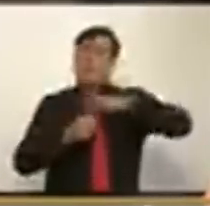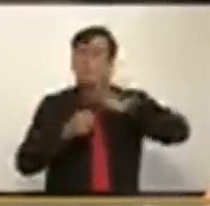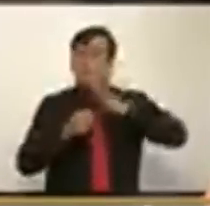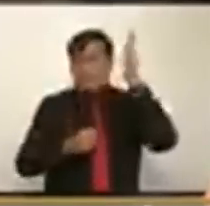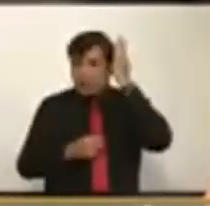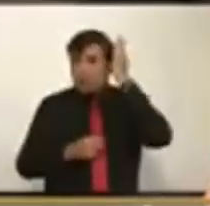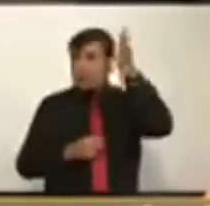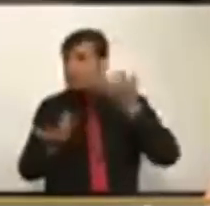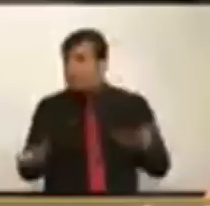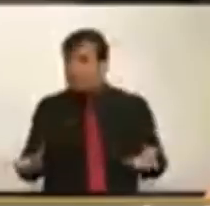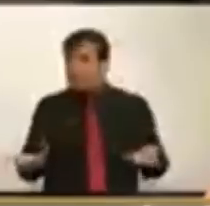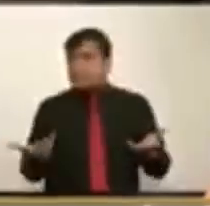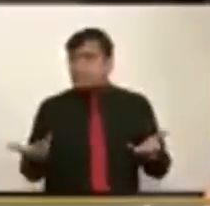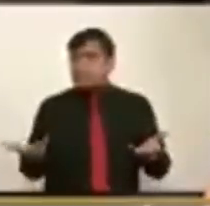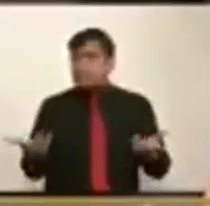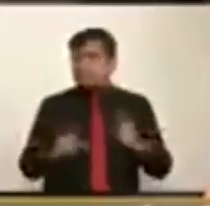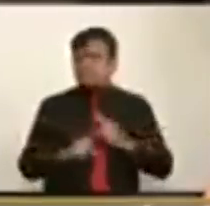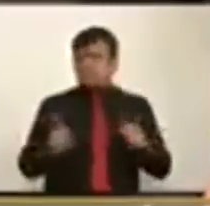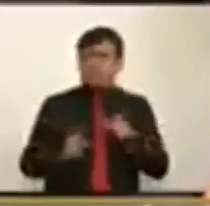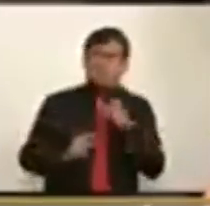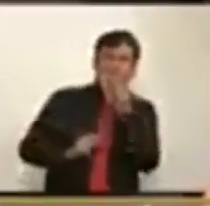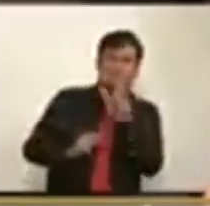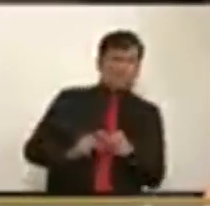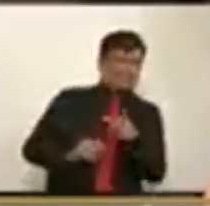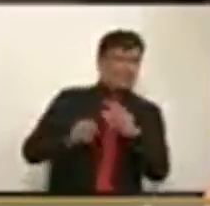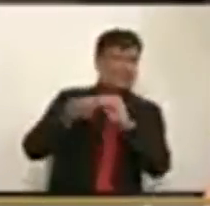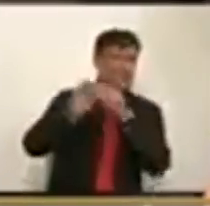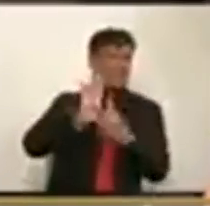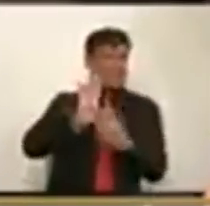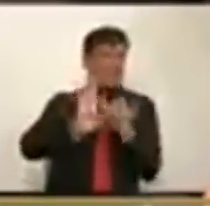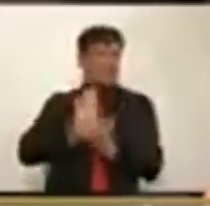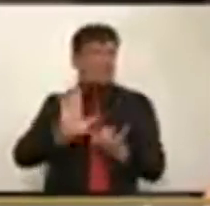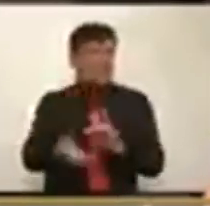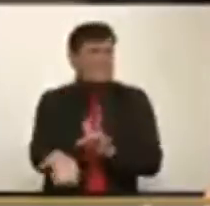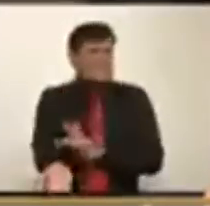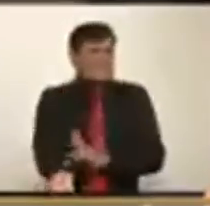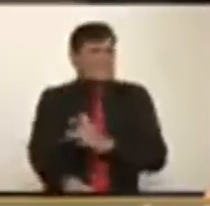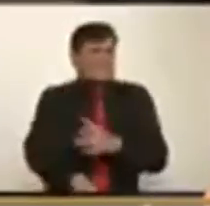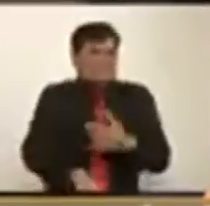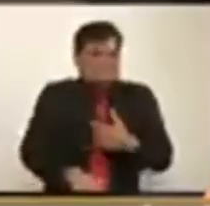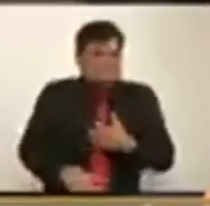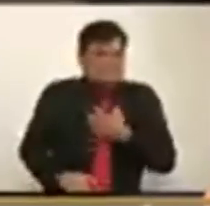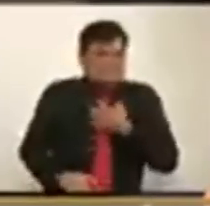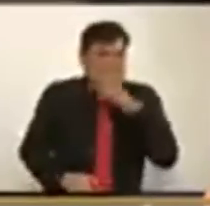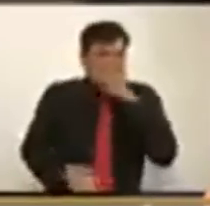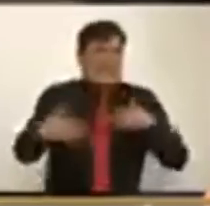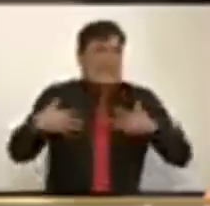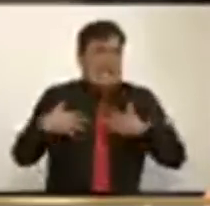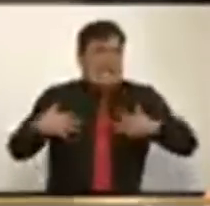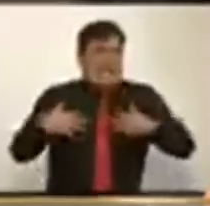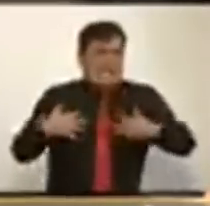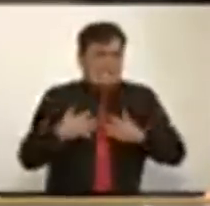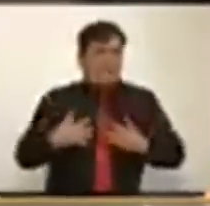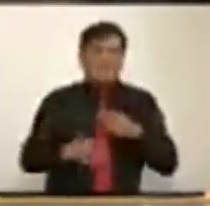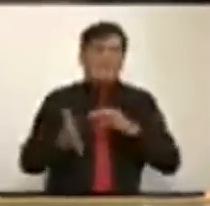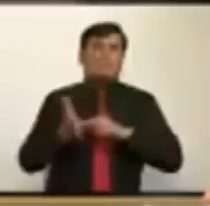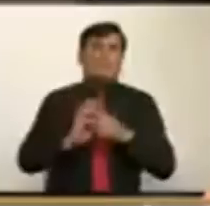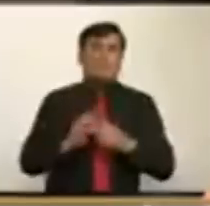futuro y no con ese sentimiento animal, que es el miedo